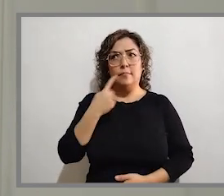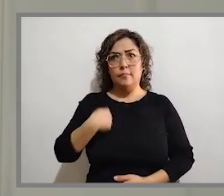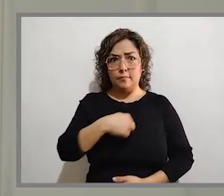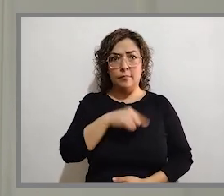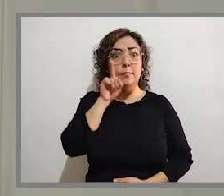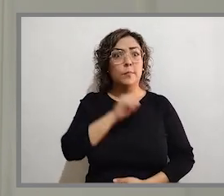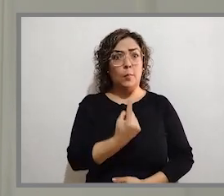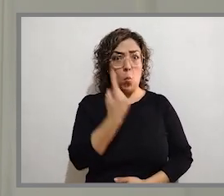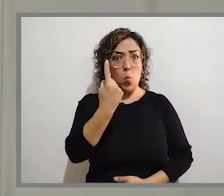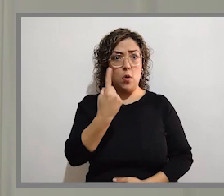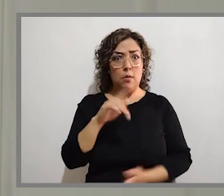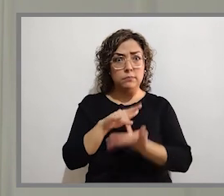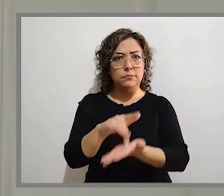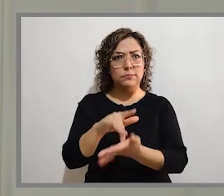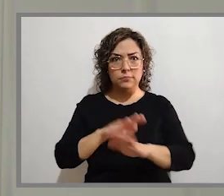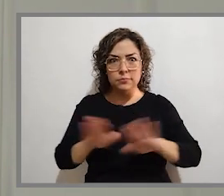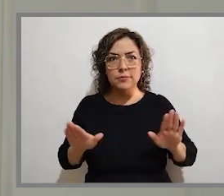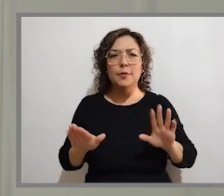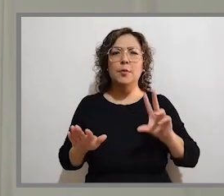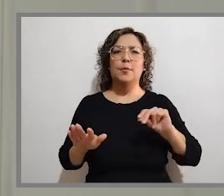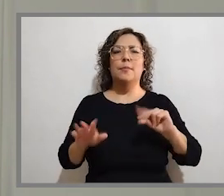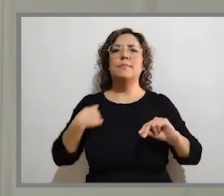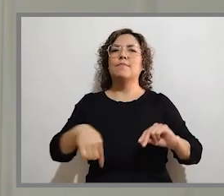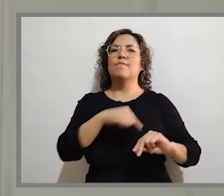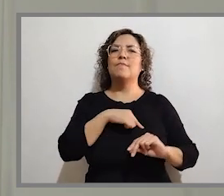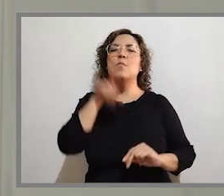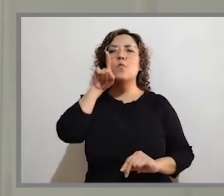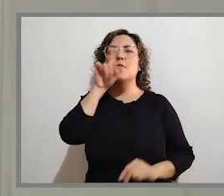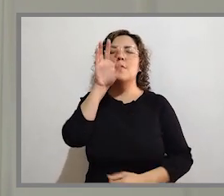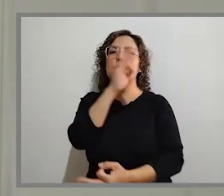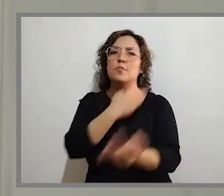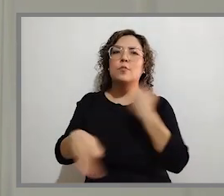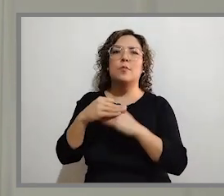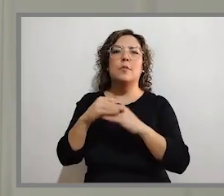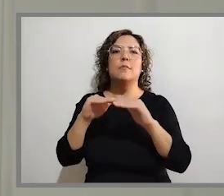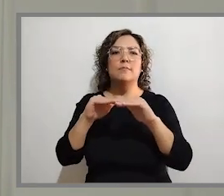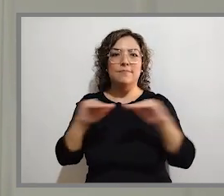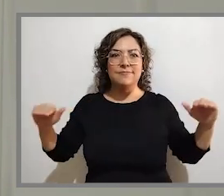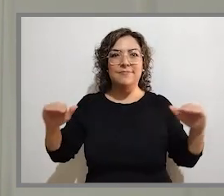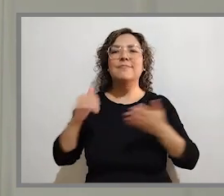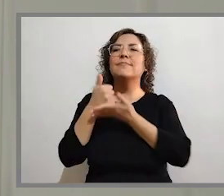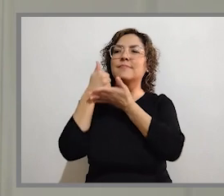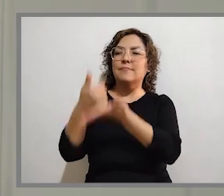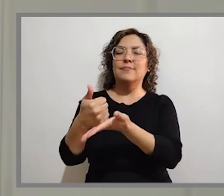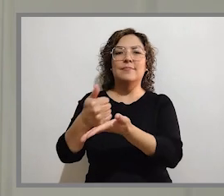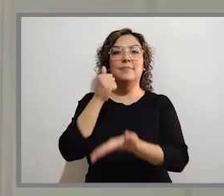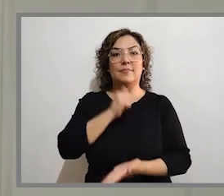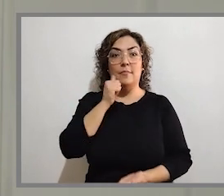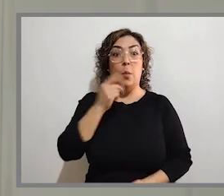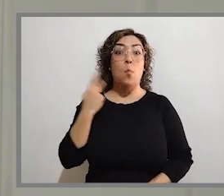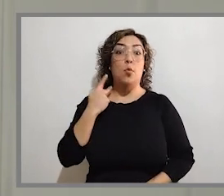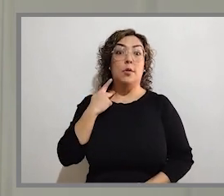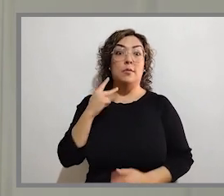manera individual, sino que también crea un impacto colectivo que puede transformar la política local. Este